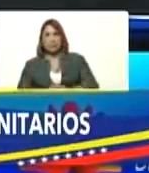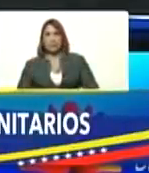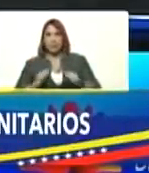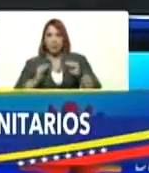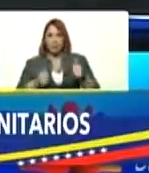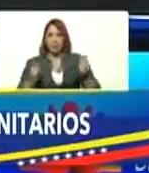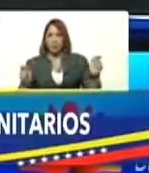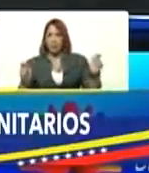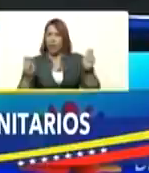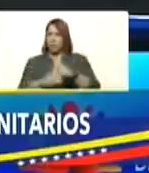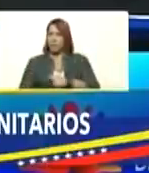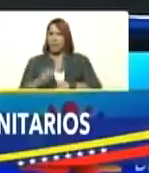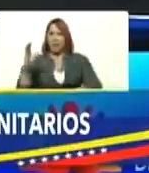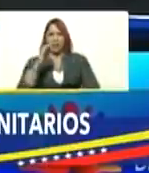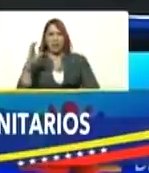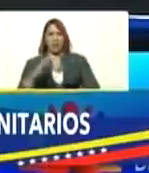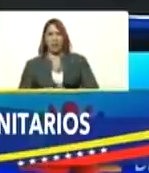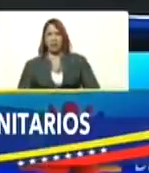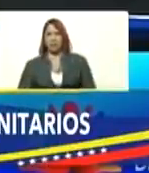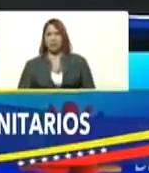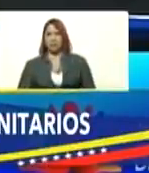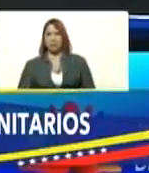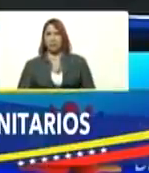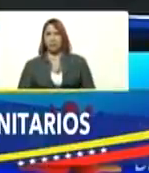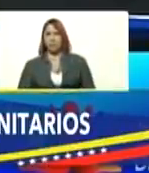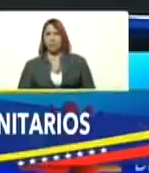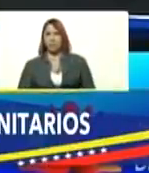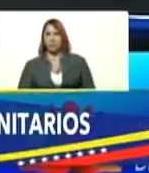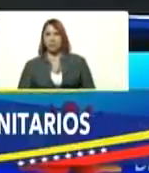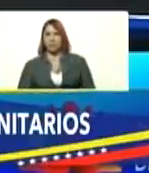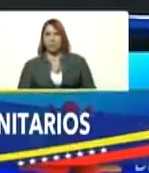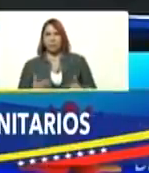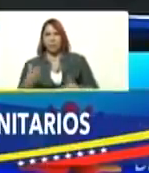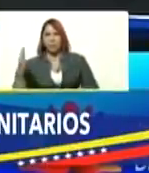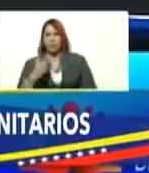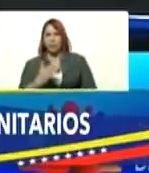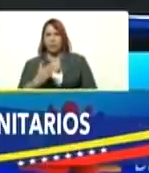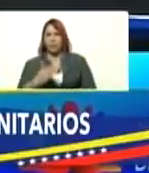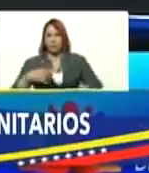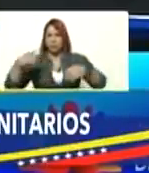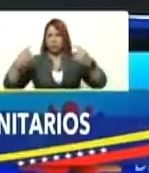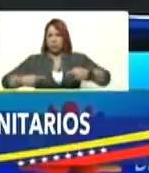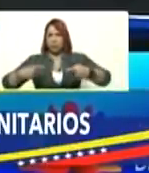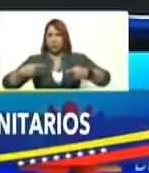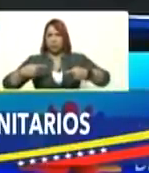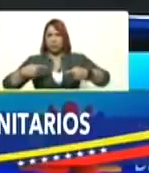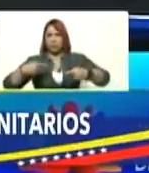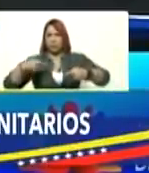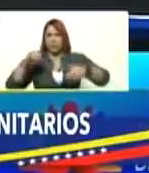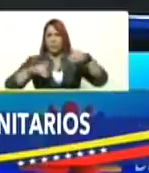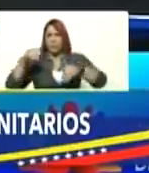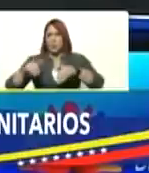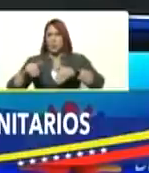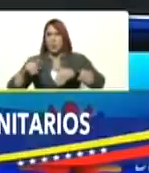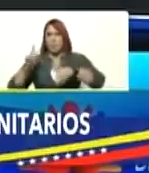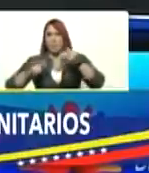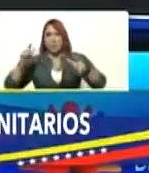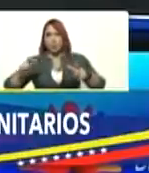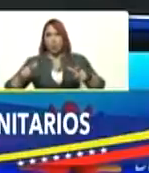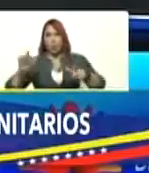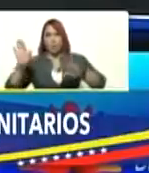a cambiar Caracas. Y cuando vinieron las primarias, la gente la